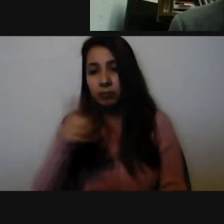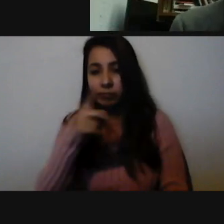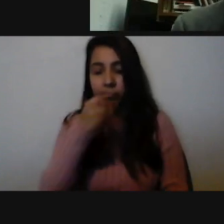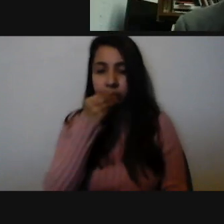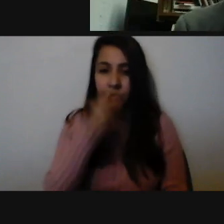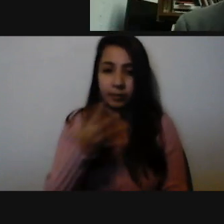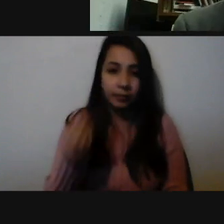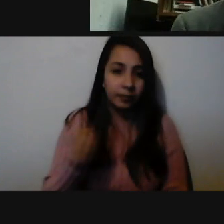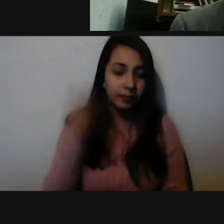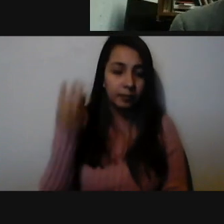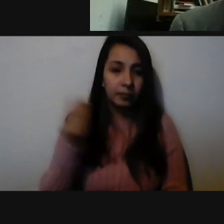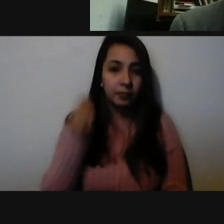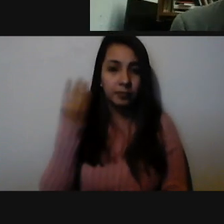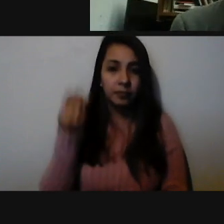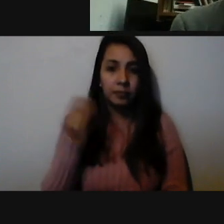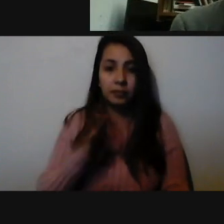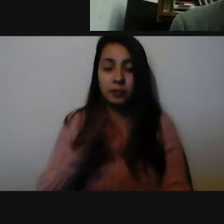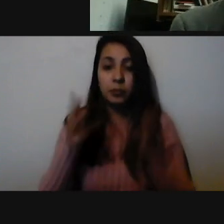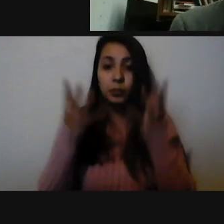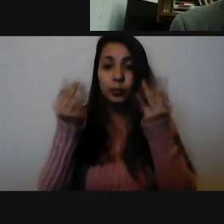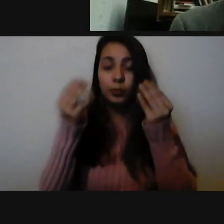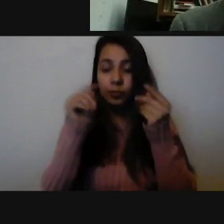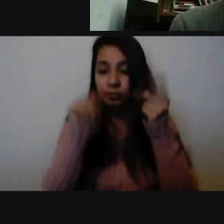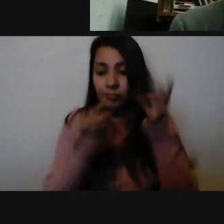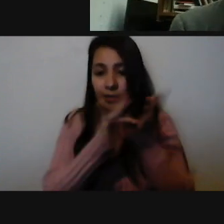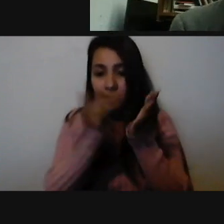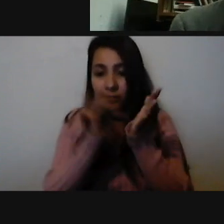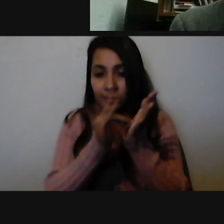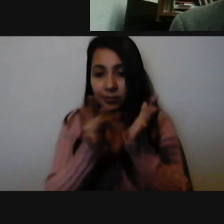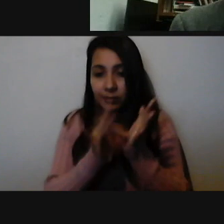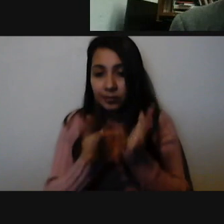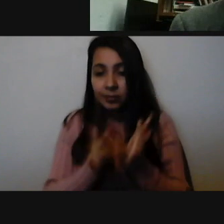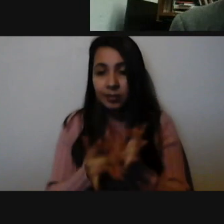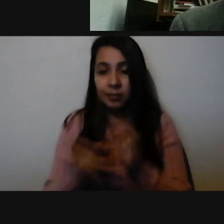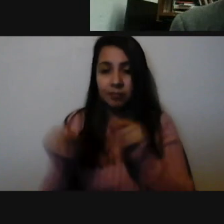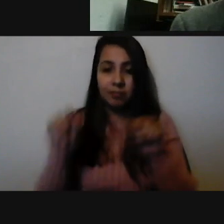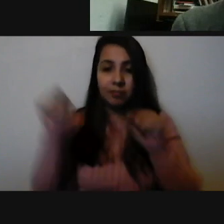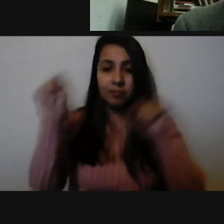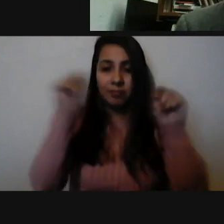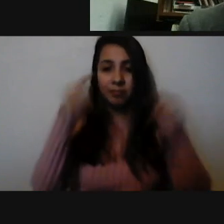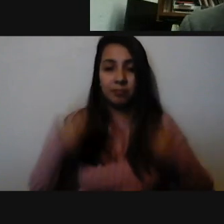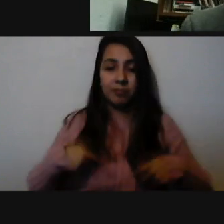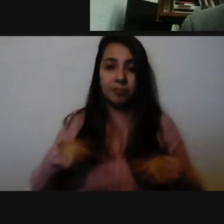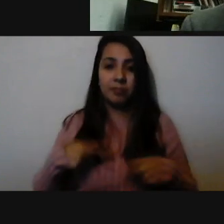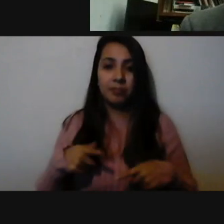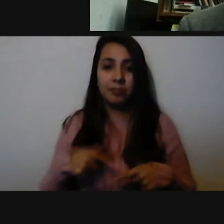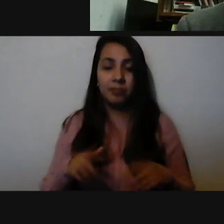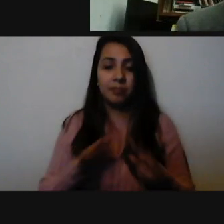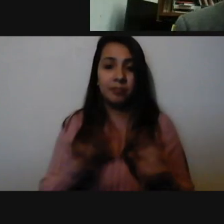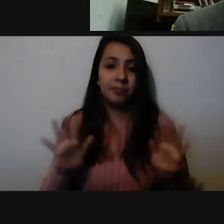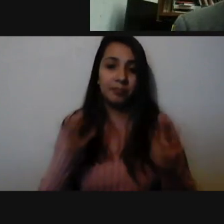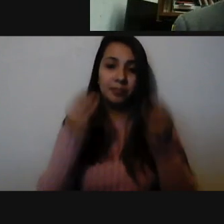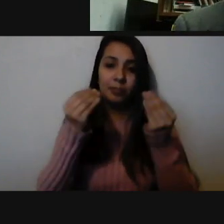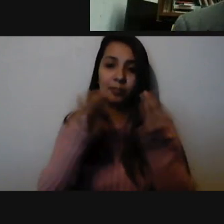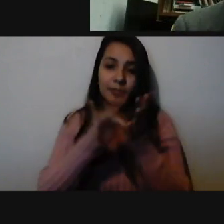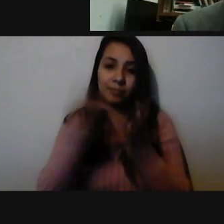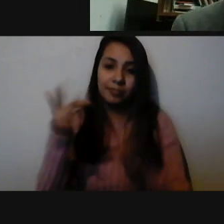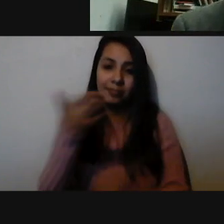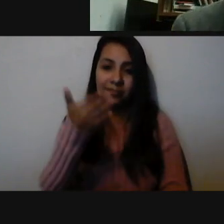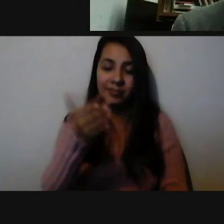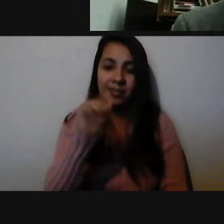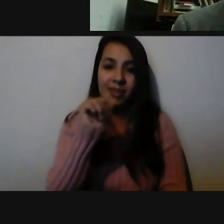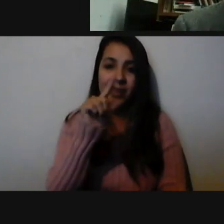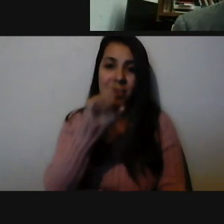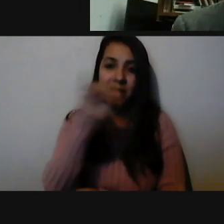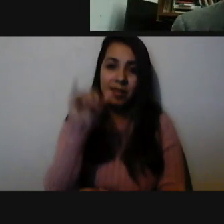gracias. Bernie Peña dice, gracias por tan excelente ponencia. Y bueno, muchos agradecimientos por parte